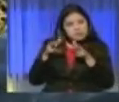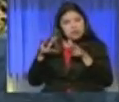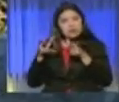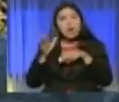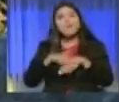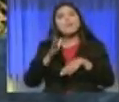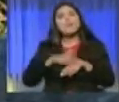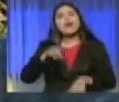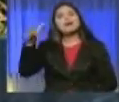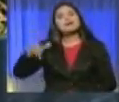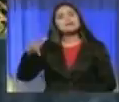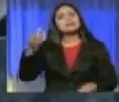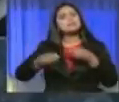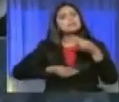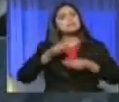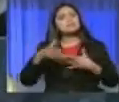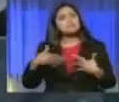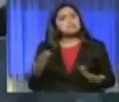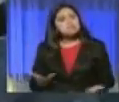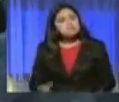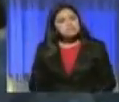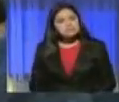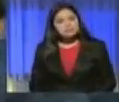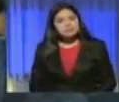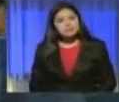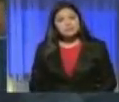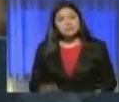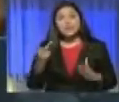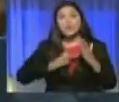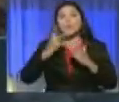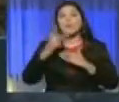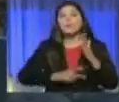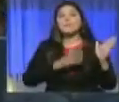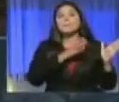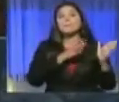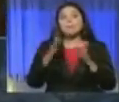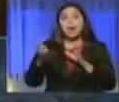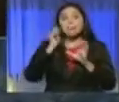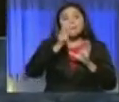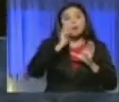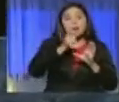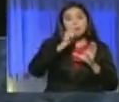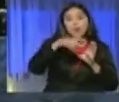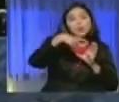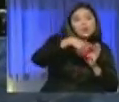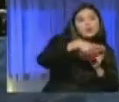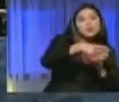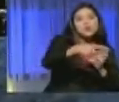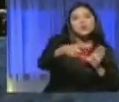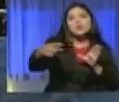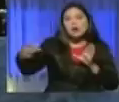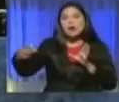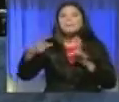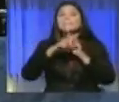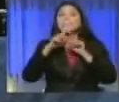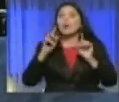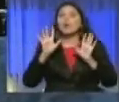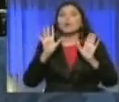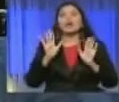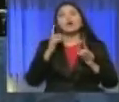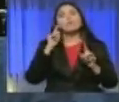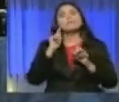Porque estamos desarrollando un plan minero sano, de